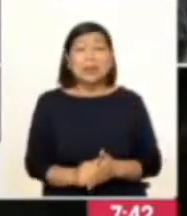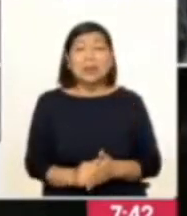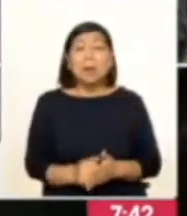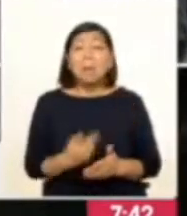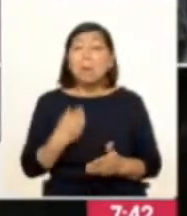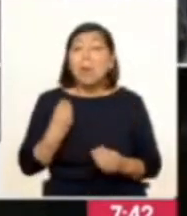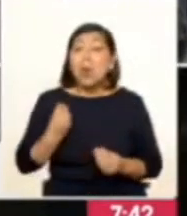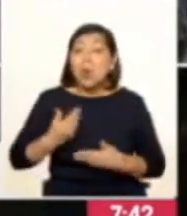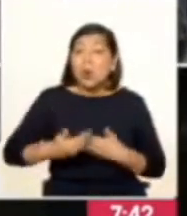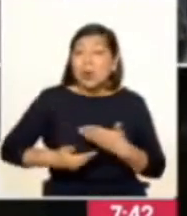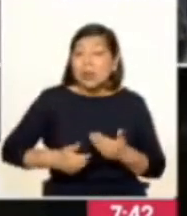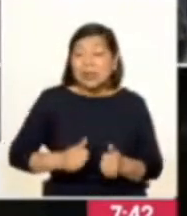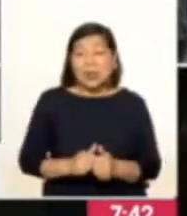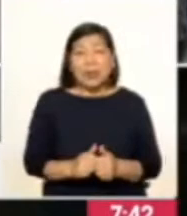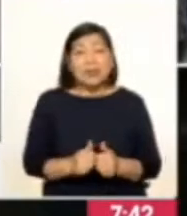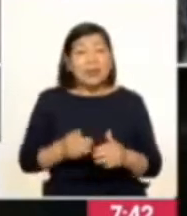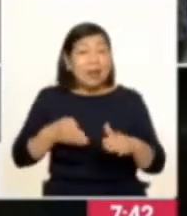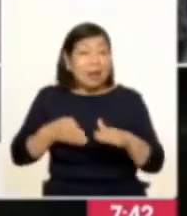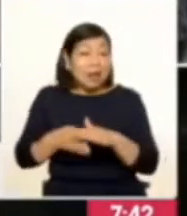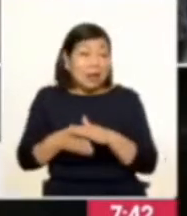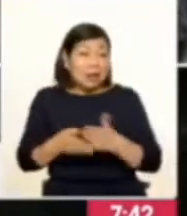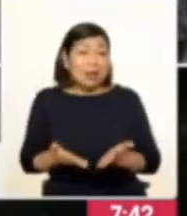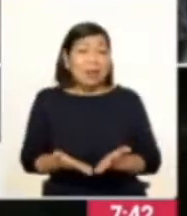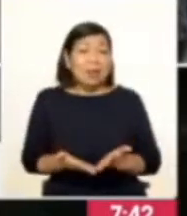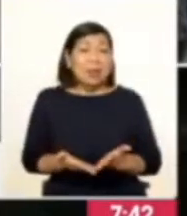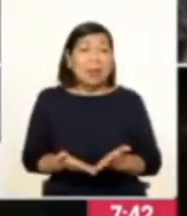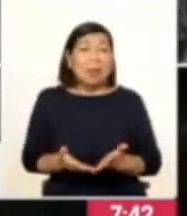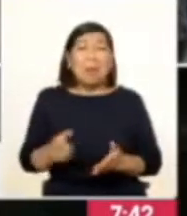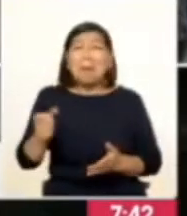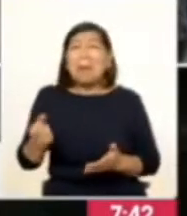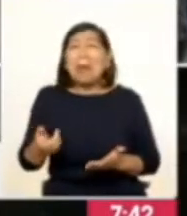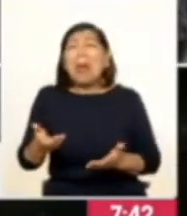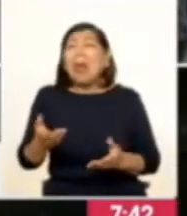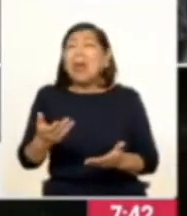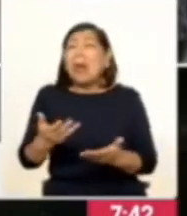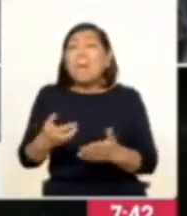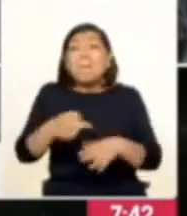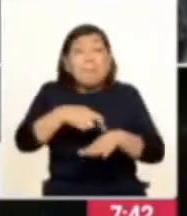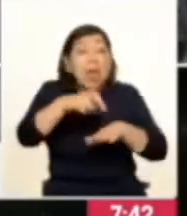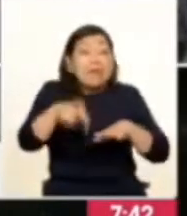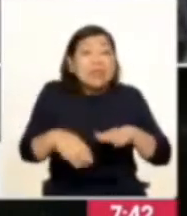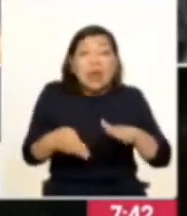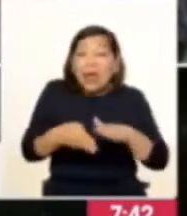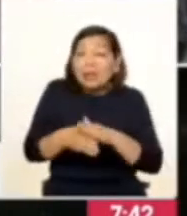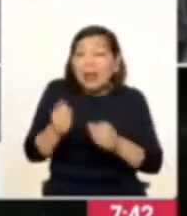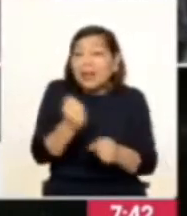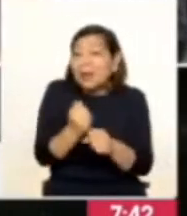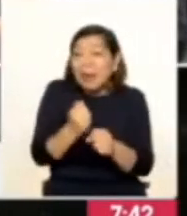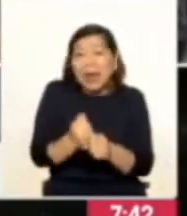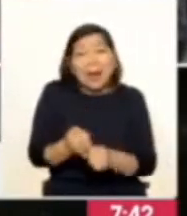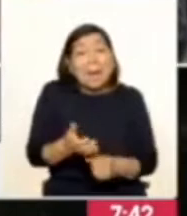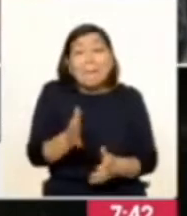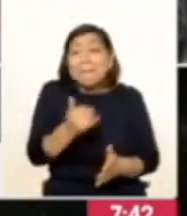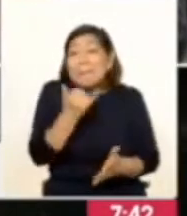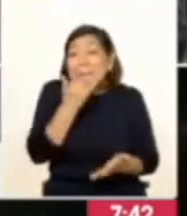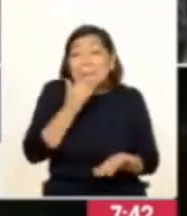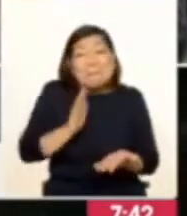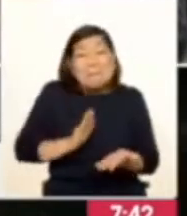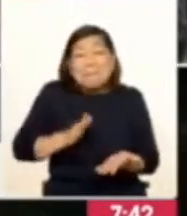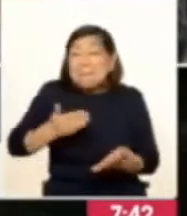consecuencia de que entran Aventureros al aparato Estatal por supuesto mira y Esos son los que más se equivocan